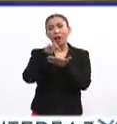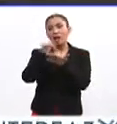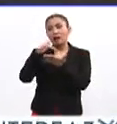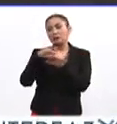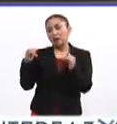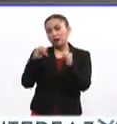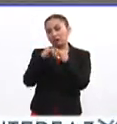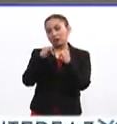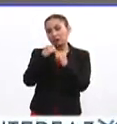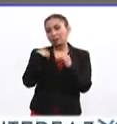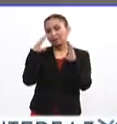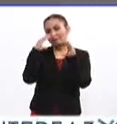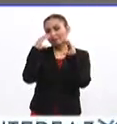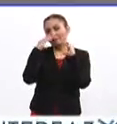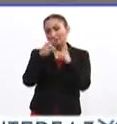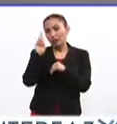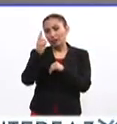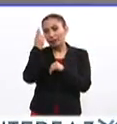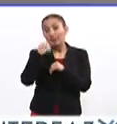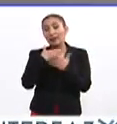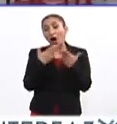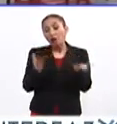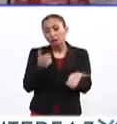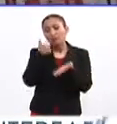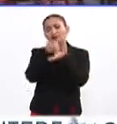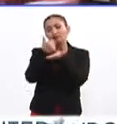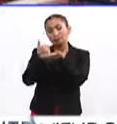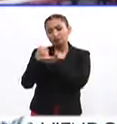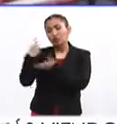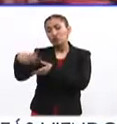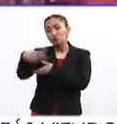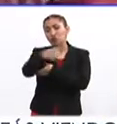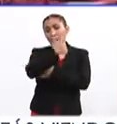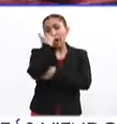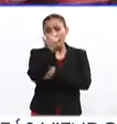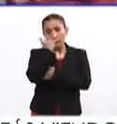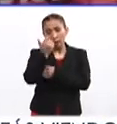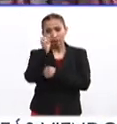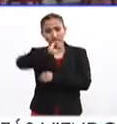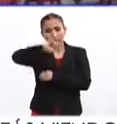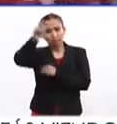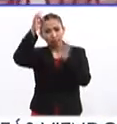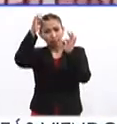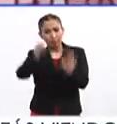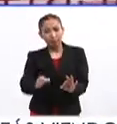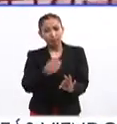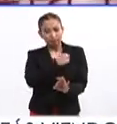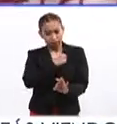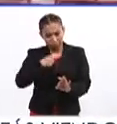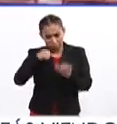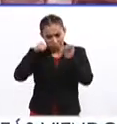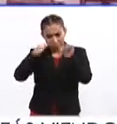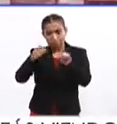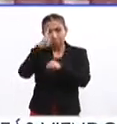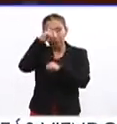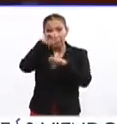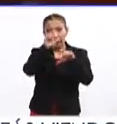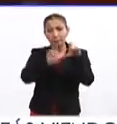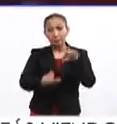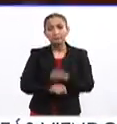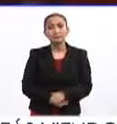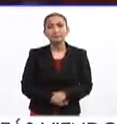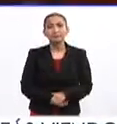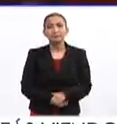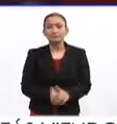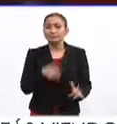con la institución que la formó y con la que ahora contribuye a que sus estudiantes sean profesionistas comprometidos con el país. Uno